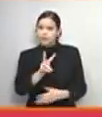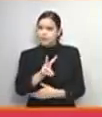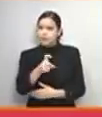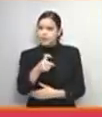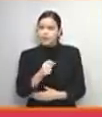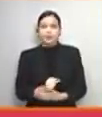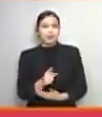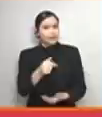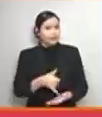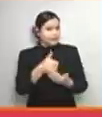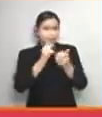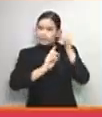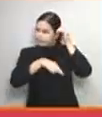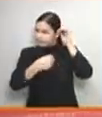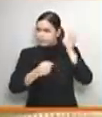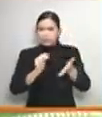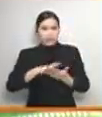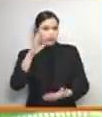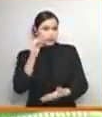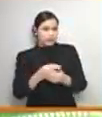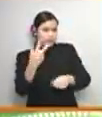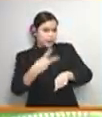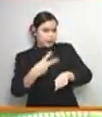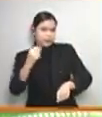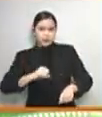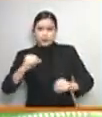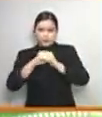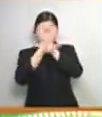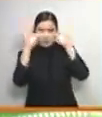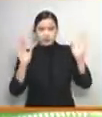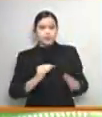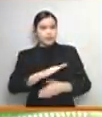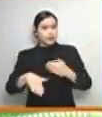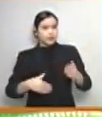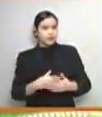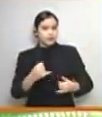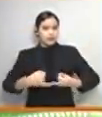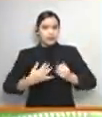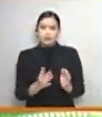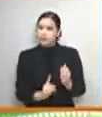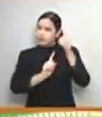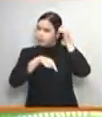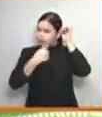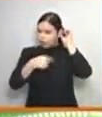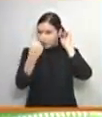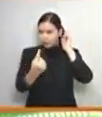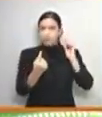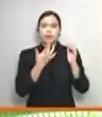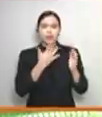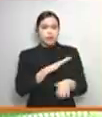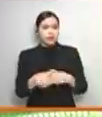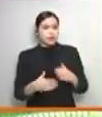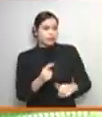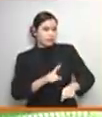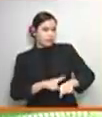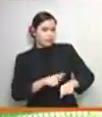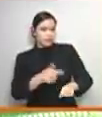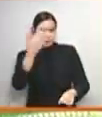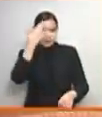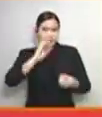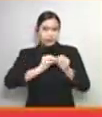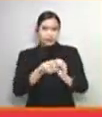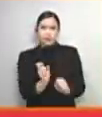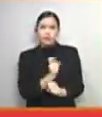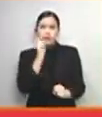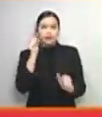2X. Tu premio en la diaria es multiplicado por 2 esta mañana. Para todos los jugadores de más uno, mucha suerte porque es momento de conocer el número afortunado y este